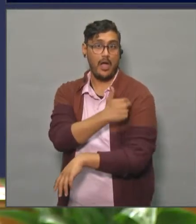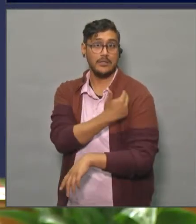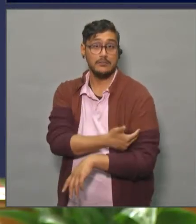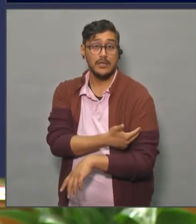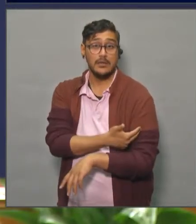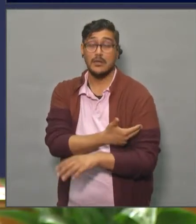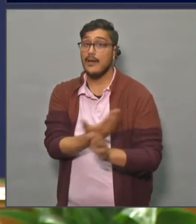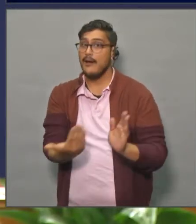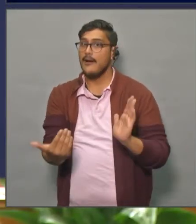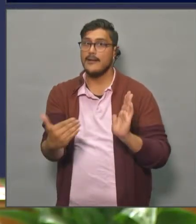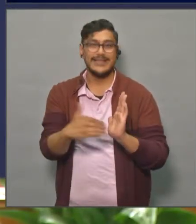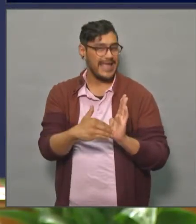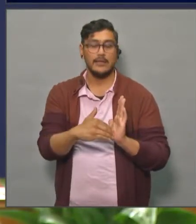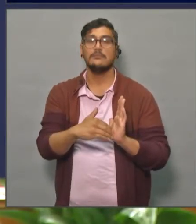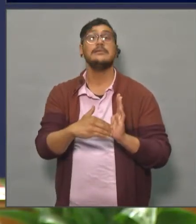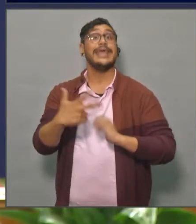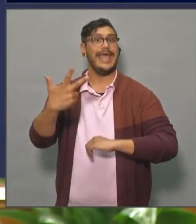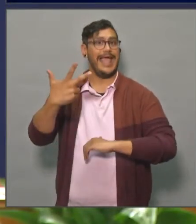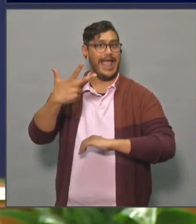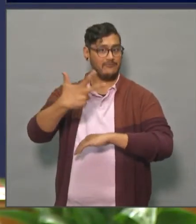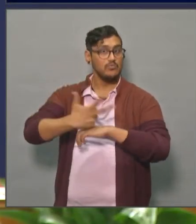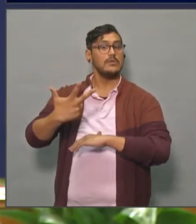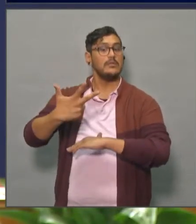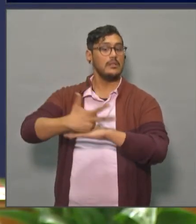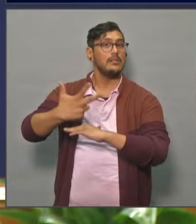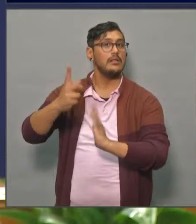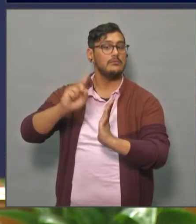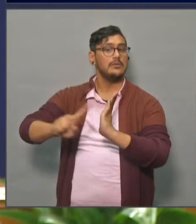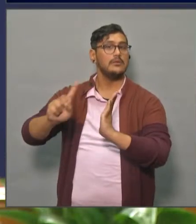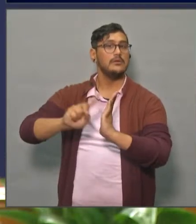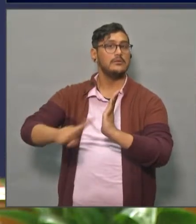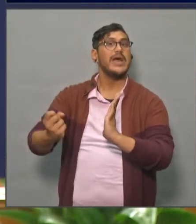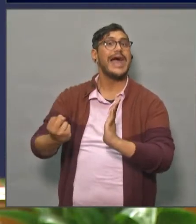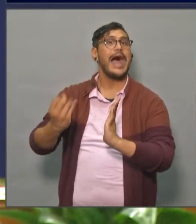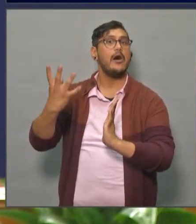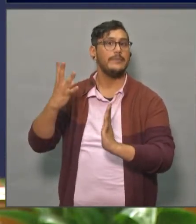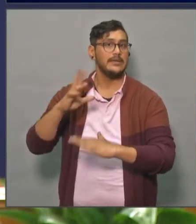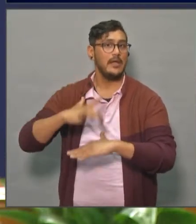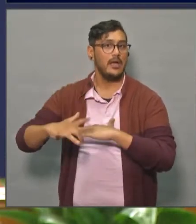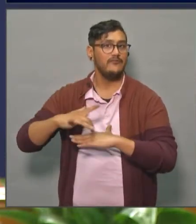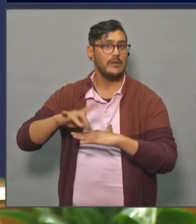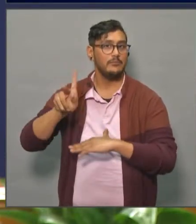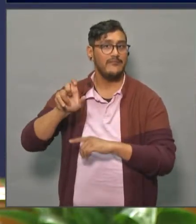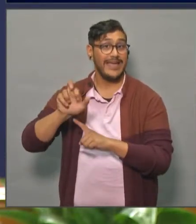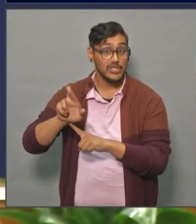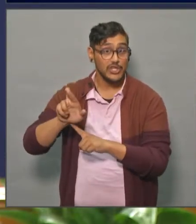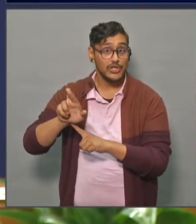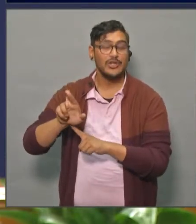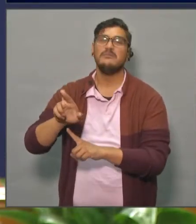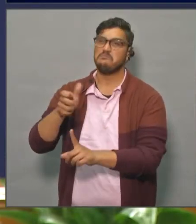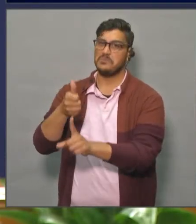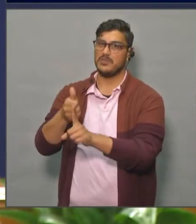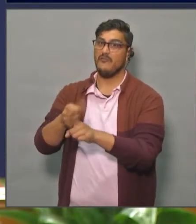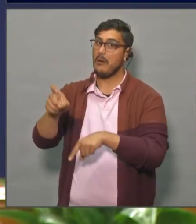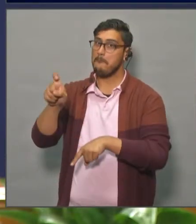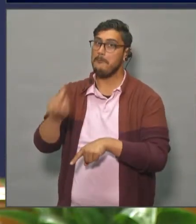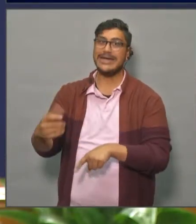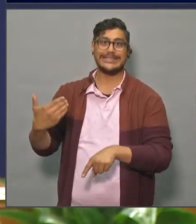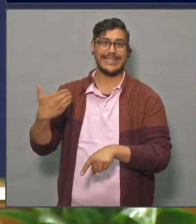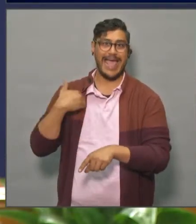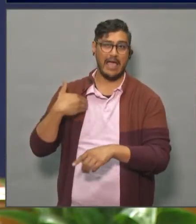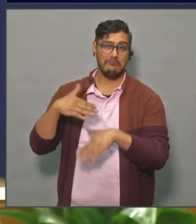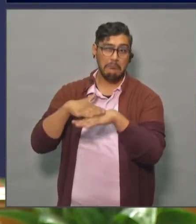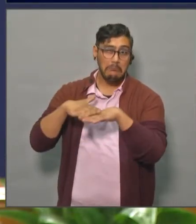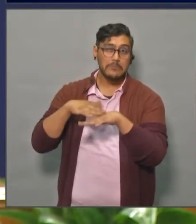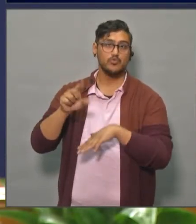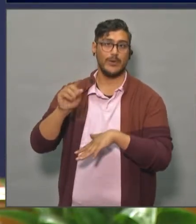el promedio de 3 días, queremos que el número total de ventiladores disponibles sea de al menos del 20%.